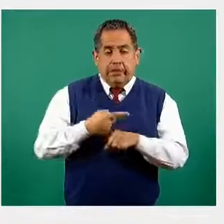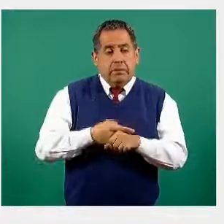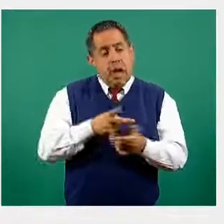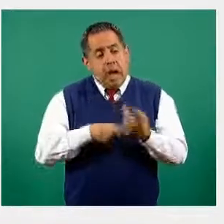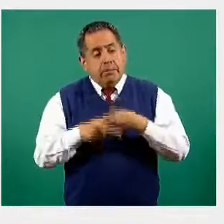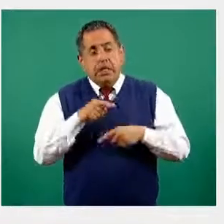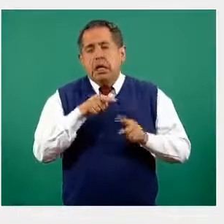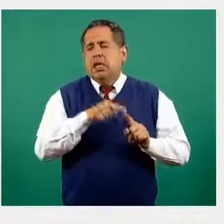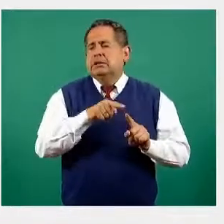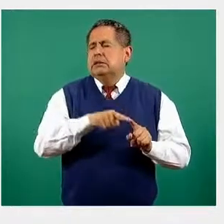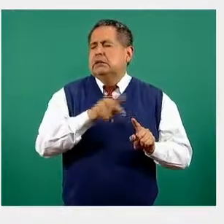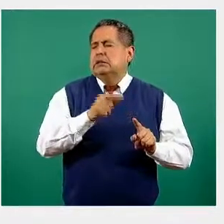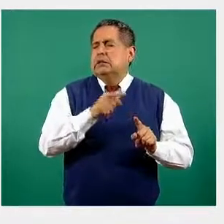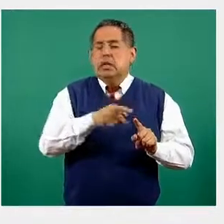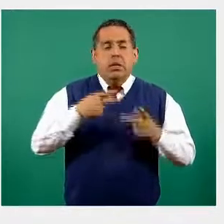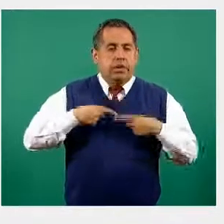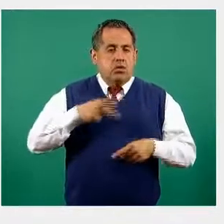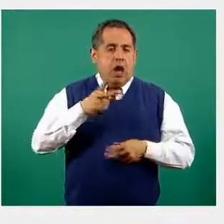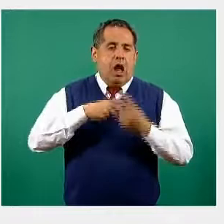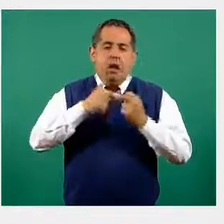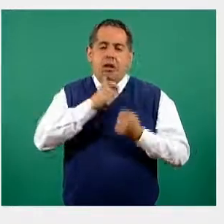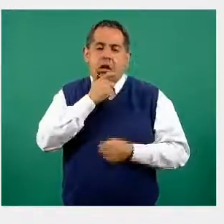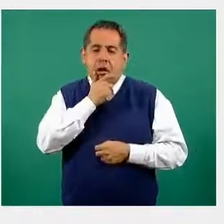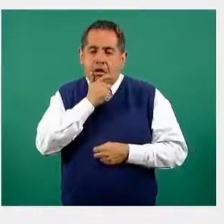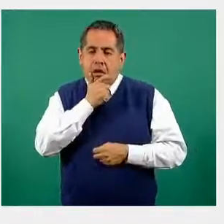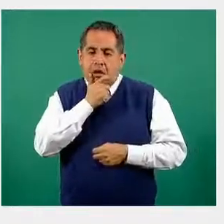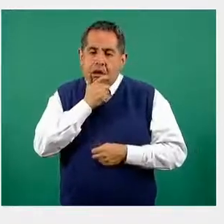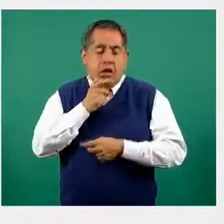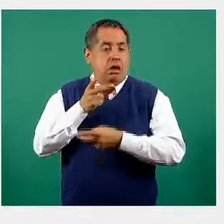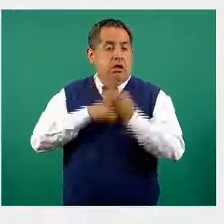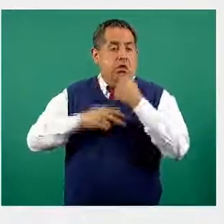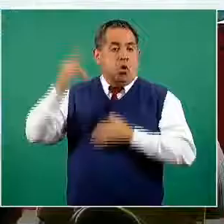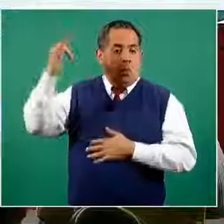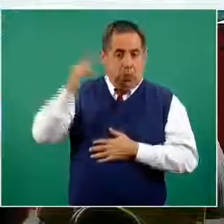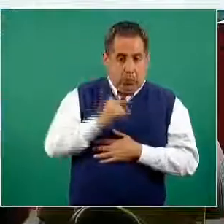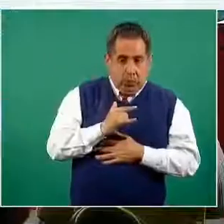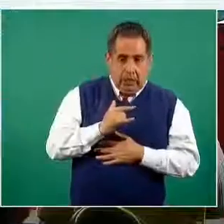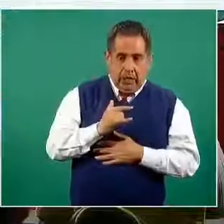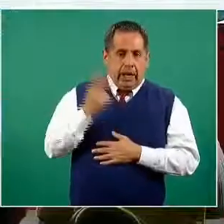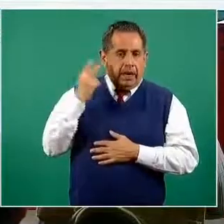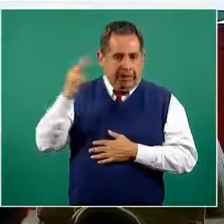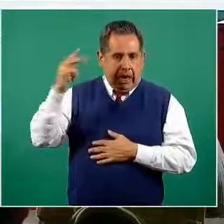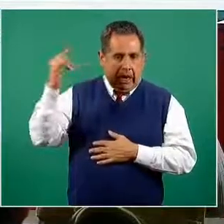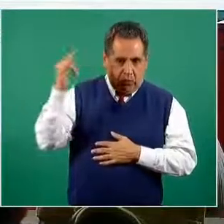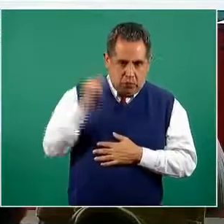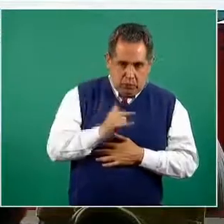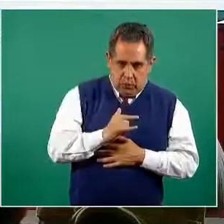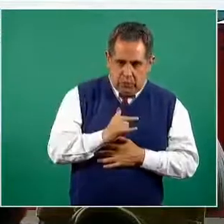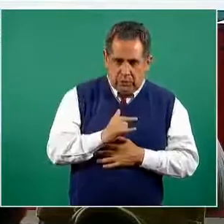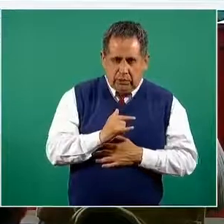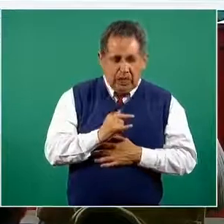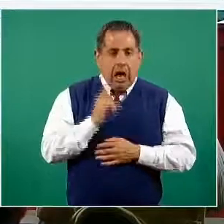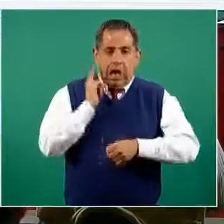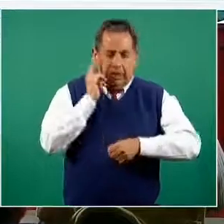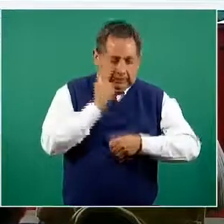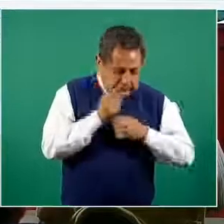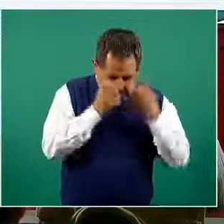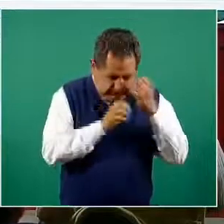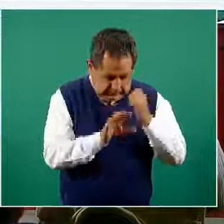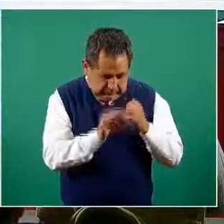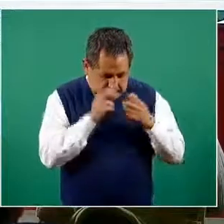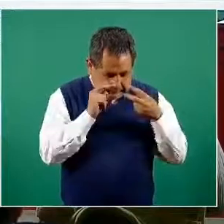proveniente era una persona inglesa que venía de un viaje. Hicimos la secuenciación,